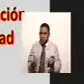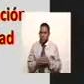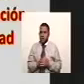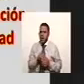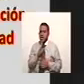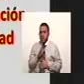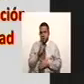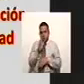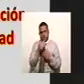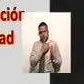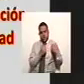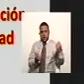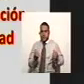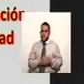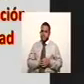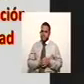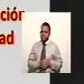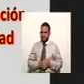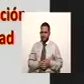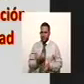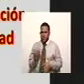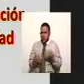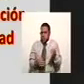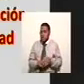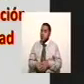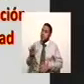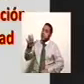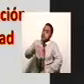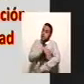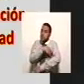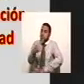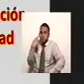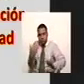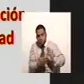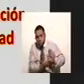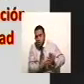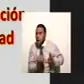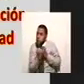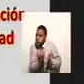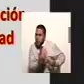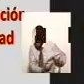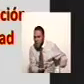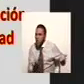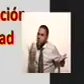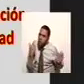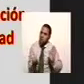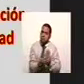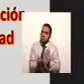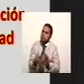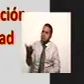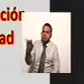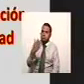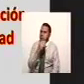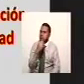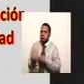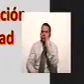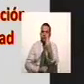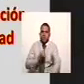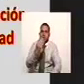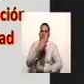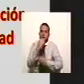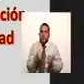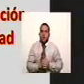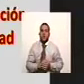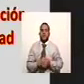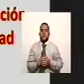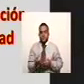justifica es que el ministerio que debería estar transparentando todos esos costos, al menos lo hiciera, sinceramente, cuando tiene que